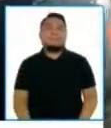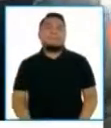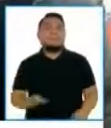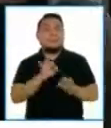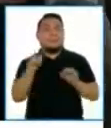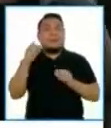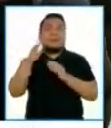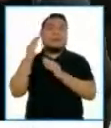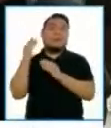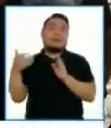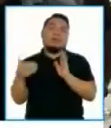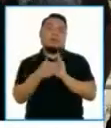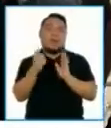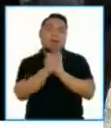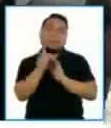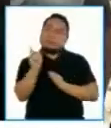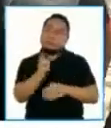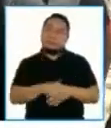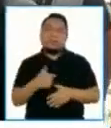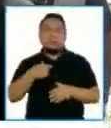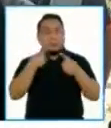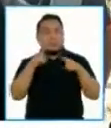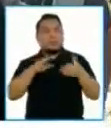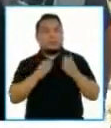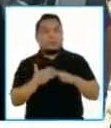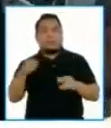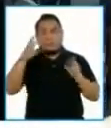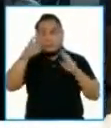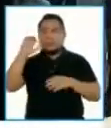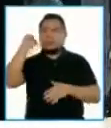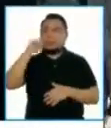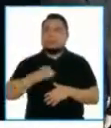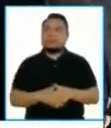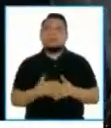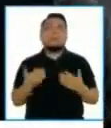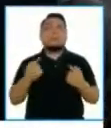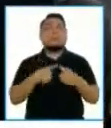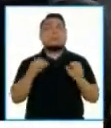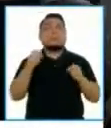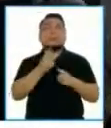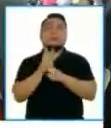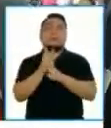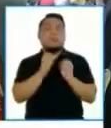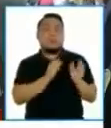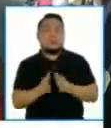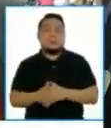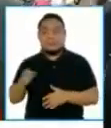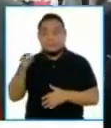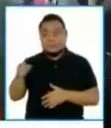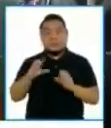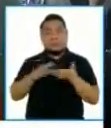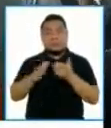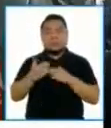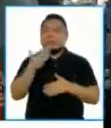nadie debe violar la ley. Le traemos un mensaje al pueblo, ¿no? Respetamos sus derechos, pero hay que cuidar el orden. Esta